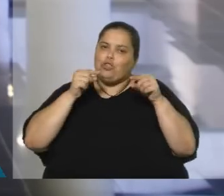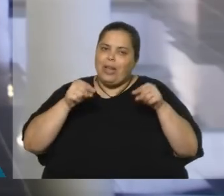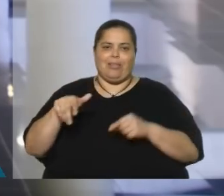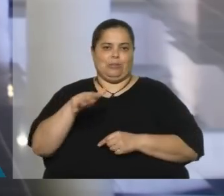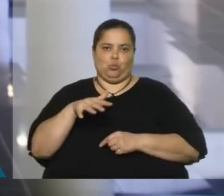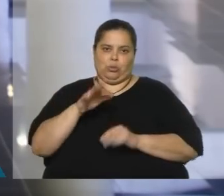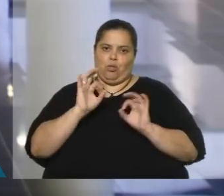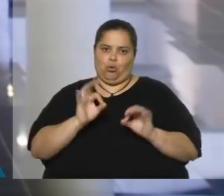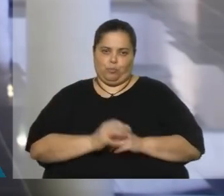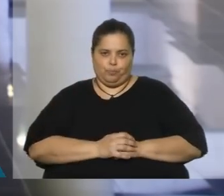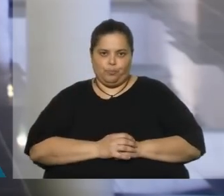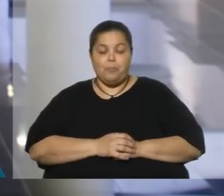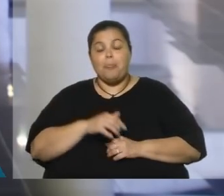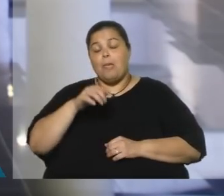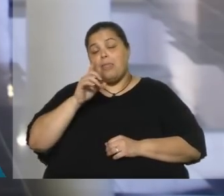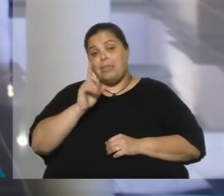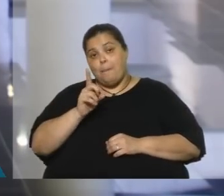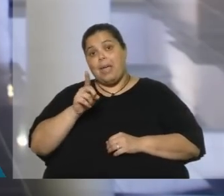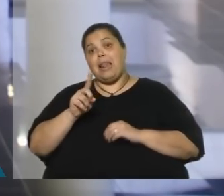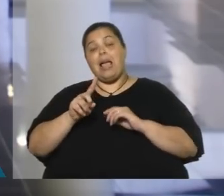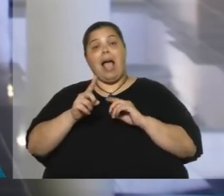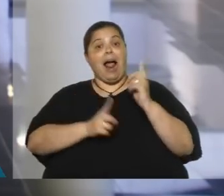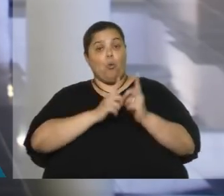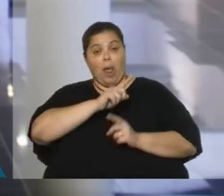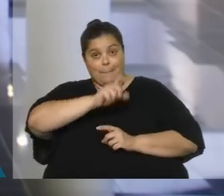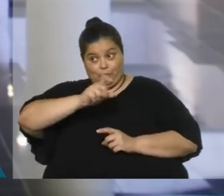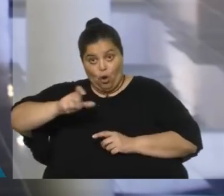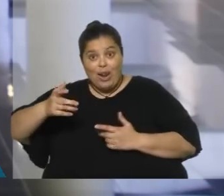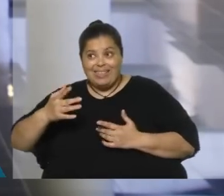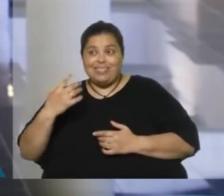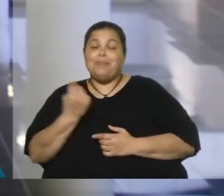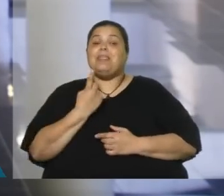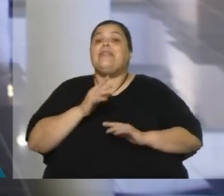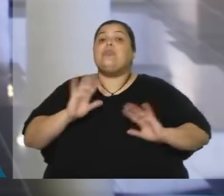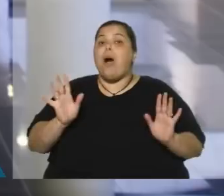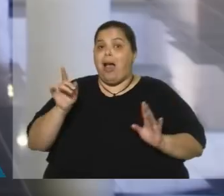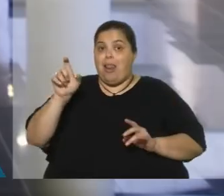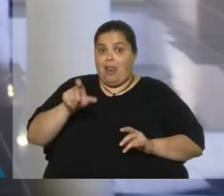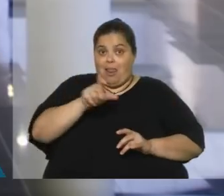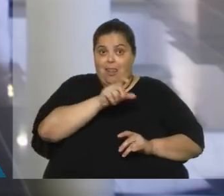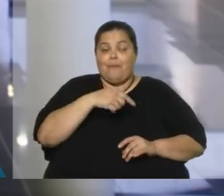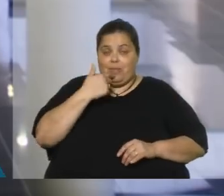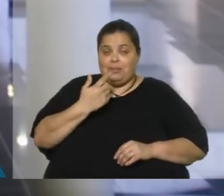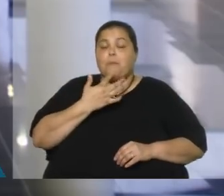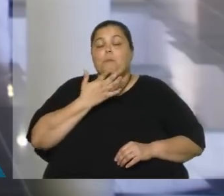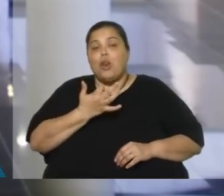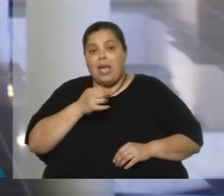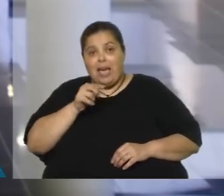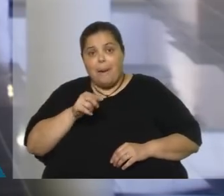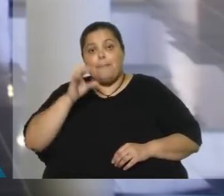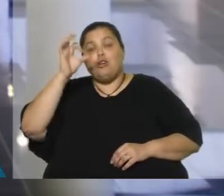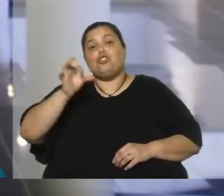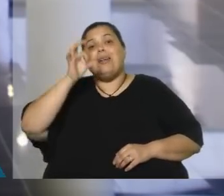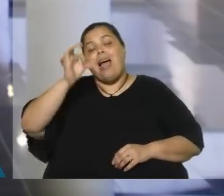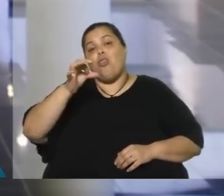Entre las manifestaciones a título personal, como señalaba la senadora Lilian Quechichán, se encuentra la del senador por el Partido Nacional,